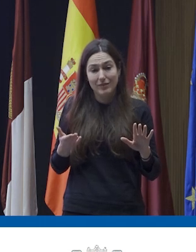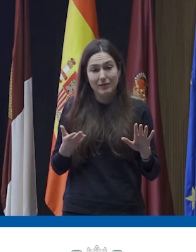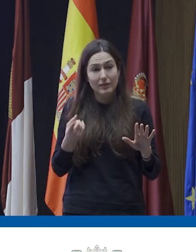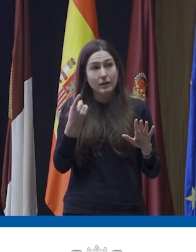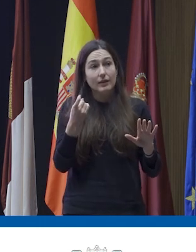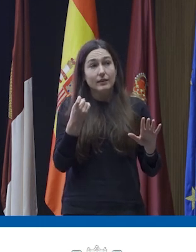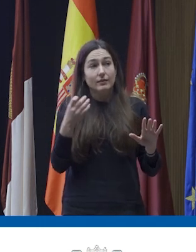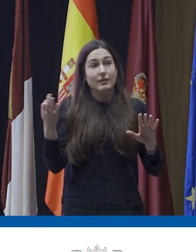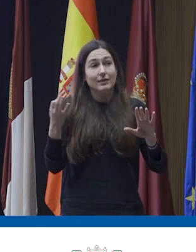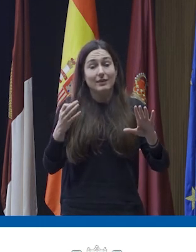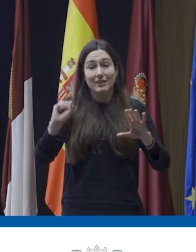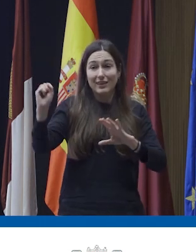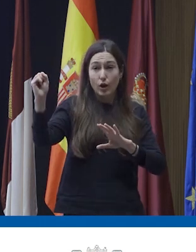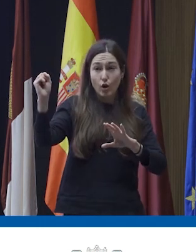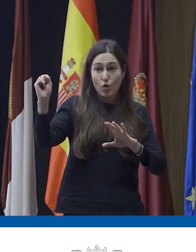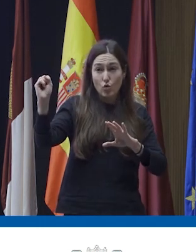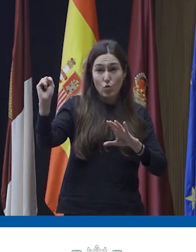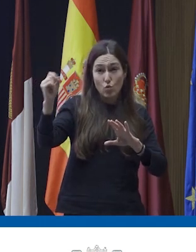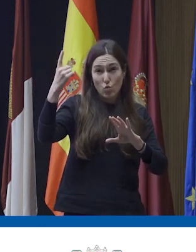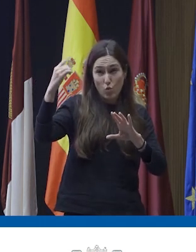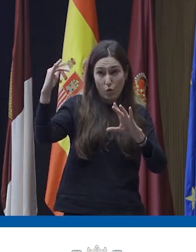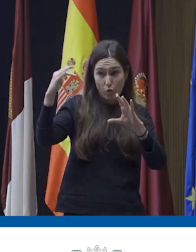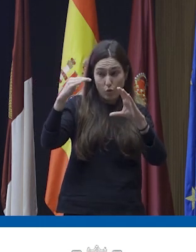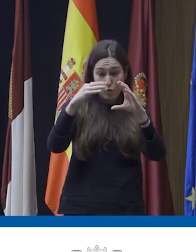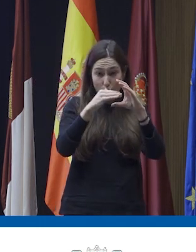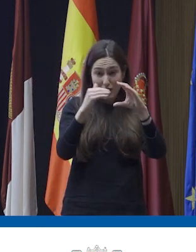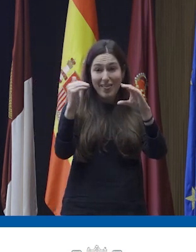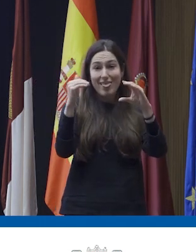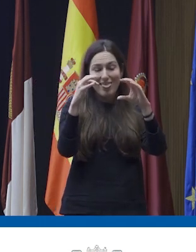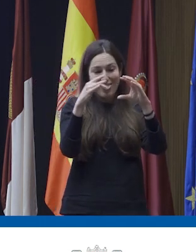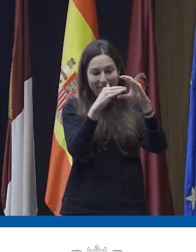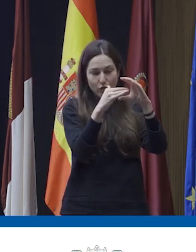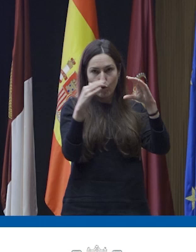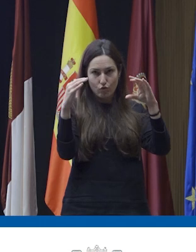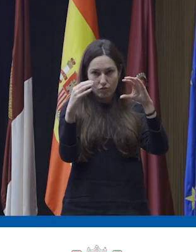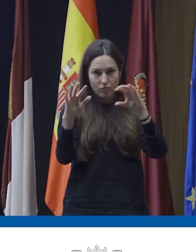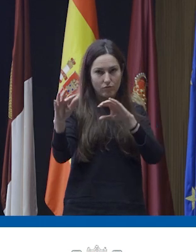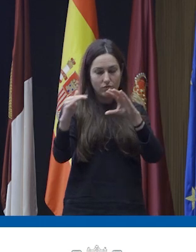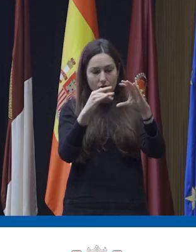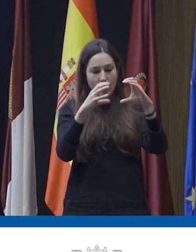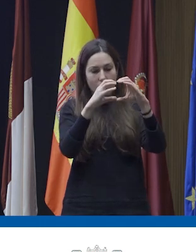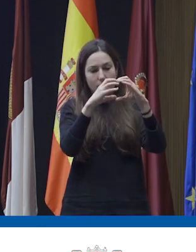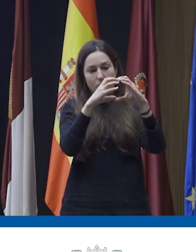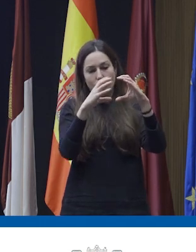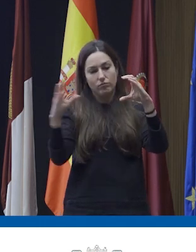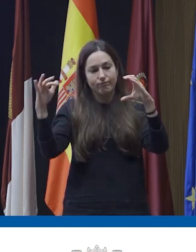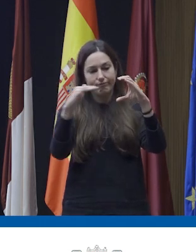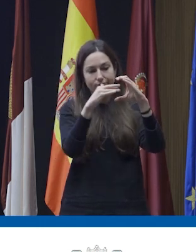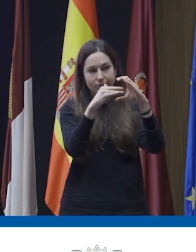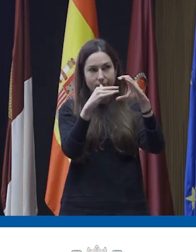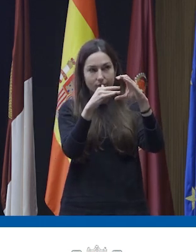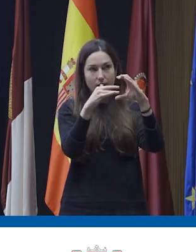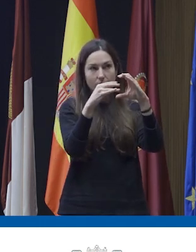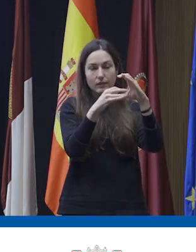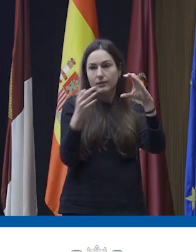que la luz penetre dentro del ojo, porque si no el láser no puede rebotar, ¿vale? Entonces, precisa en este tipo, es